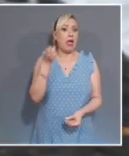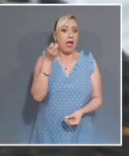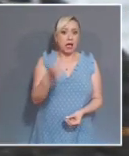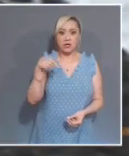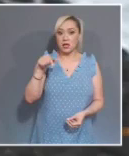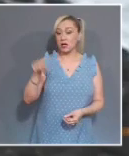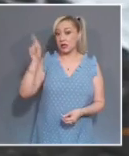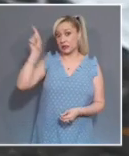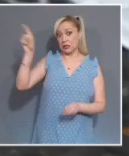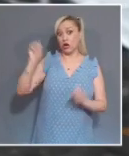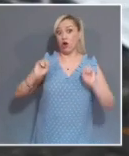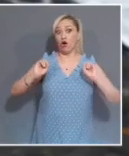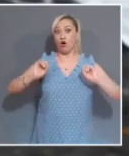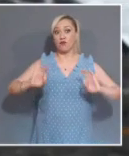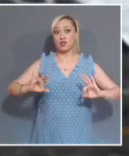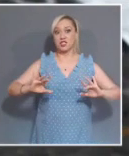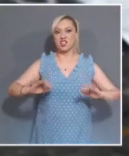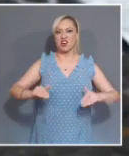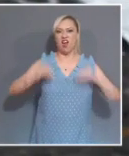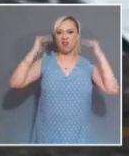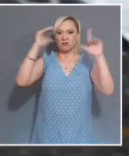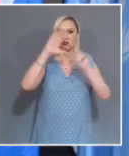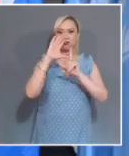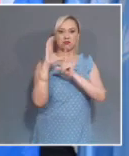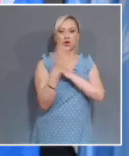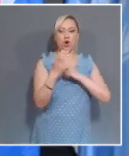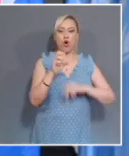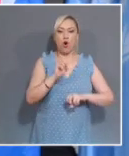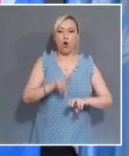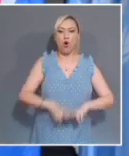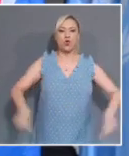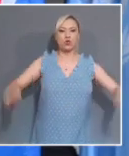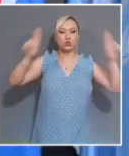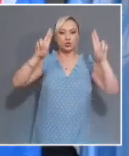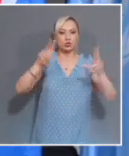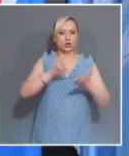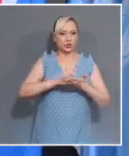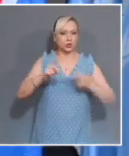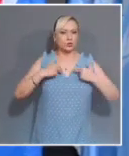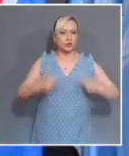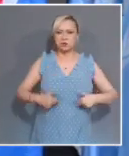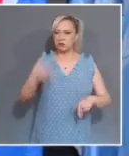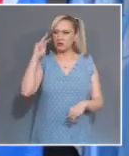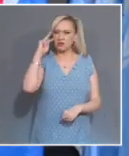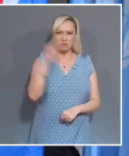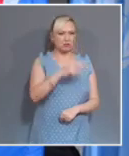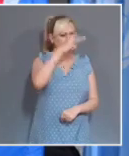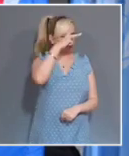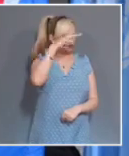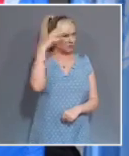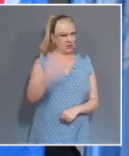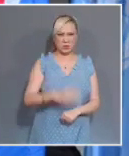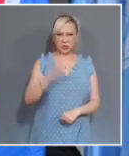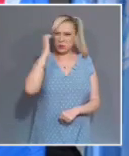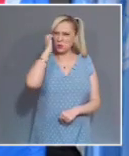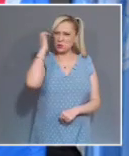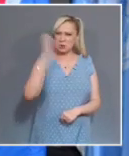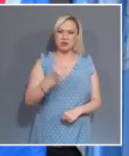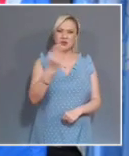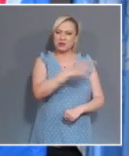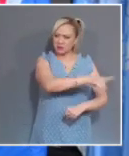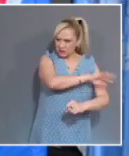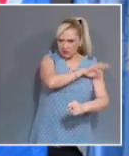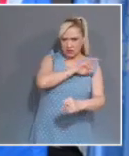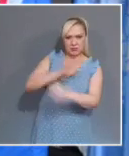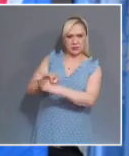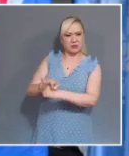para los Derechos Humanos manifestó su enérgica condena, pidió al Estado brindar medidas urgentes de protección integral a las familias y a los